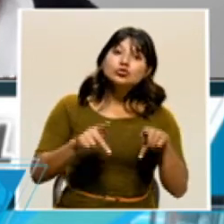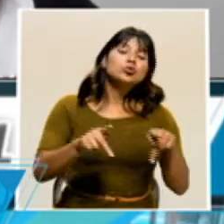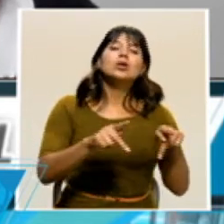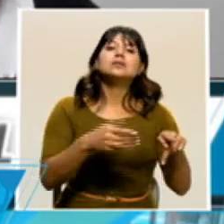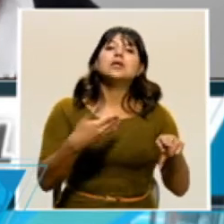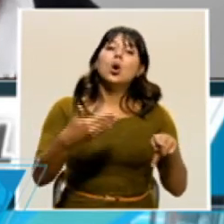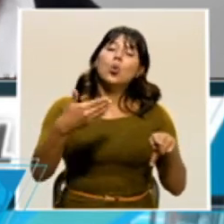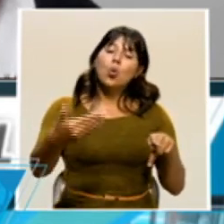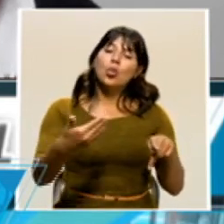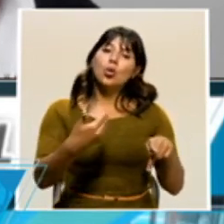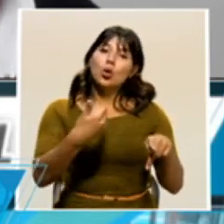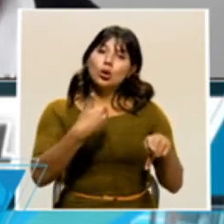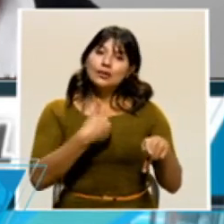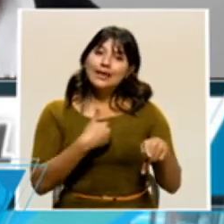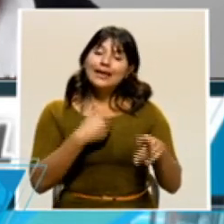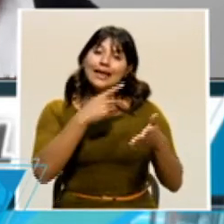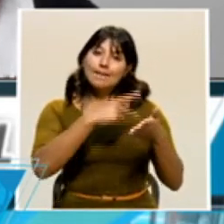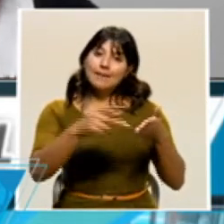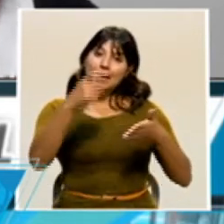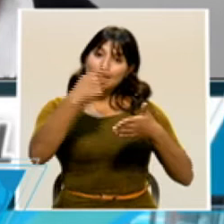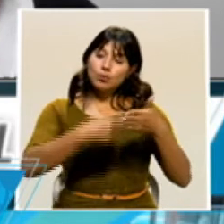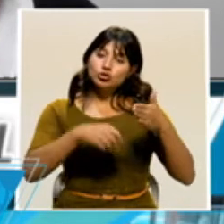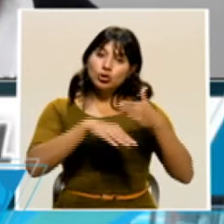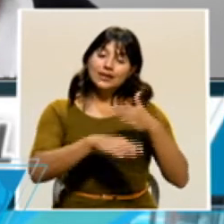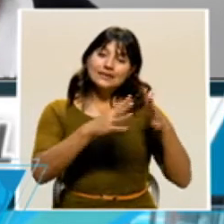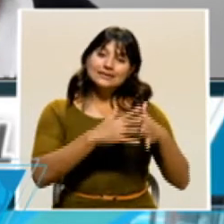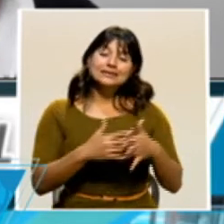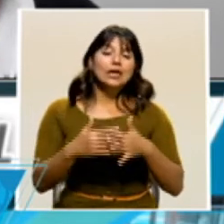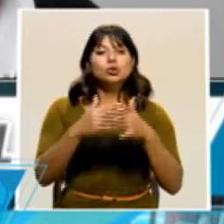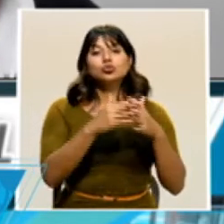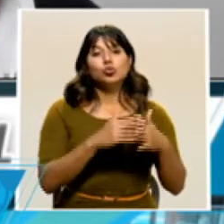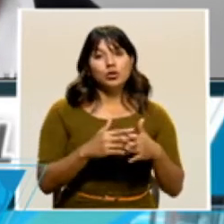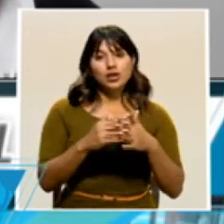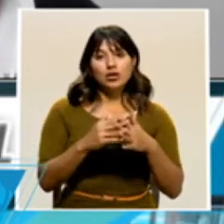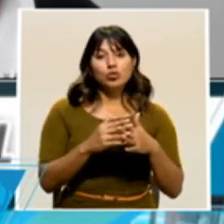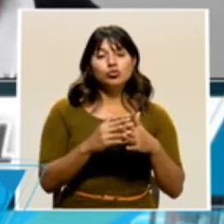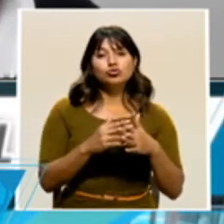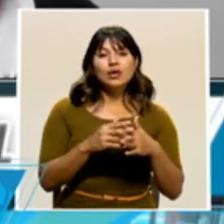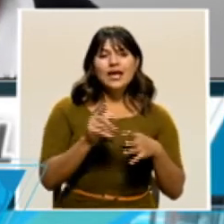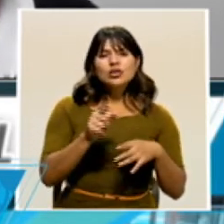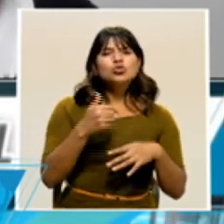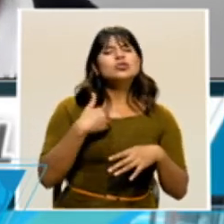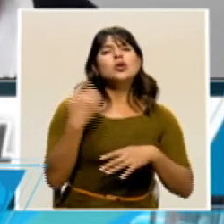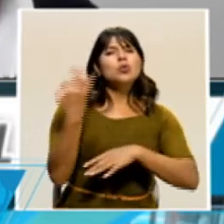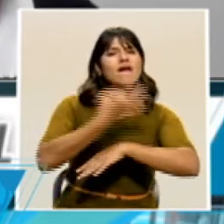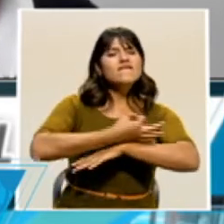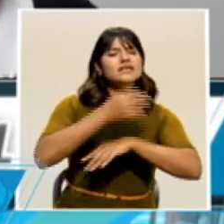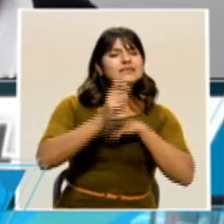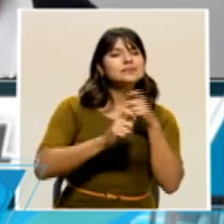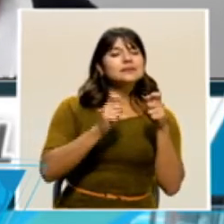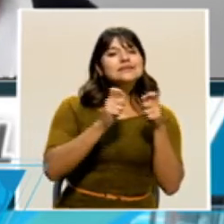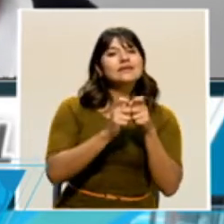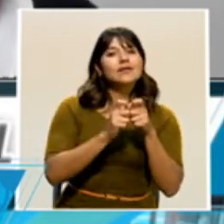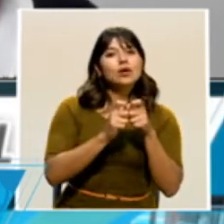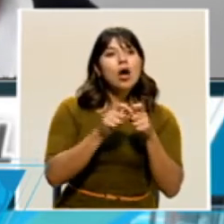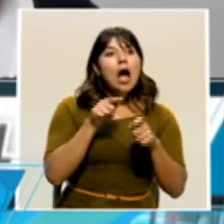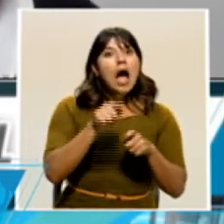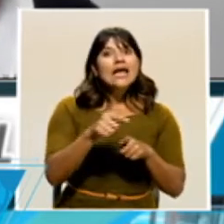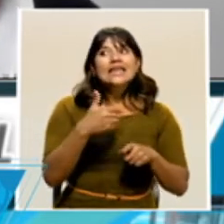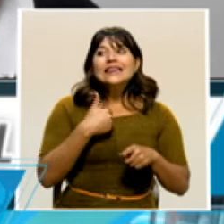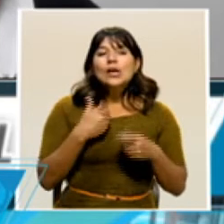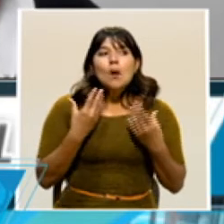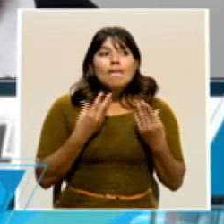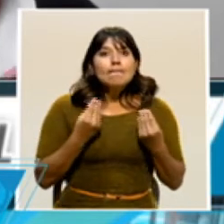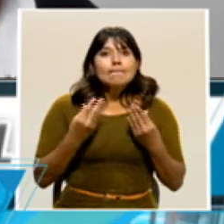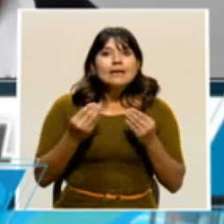tiene que tributar en Estados Unidos, que es en una fecha en particular, hay un pánico